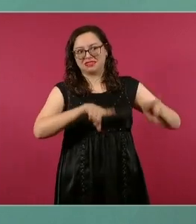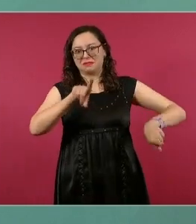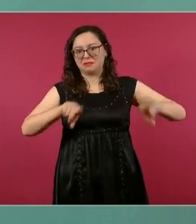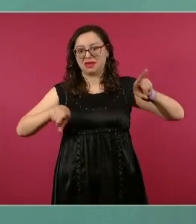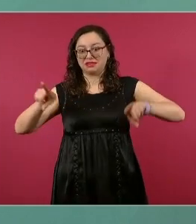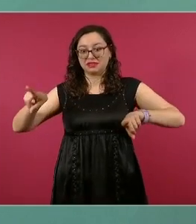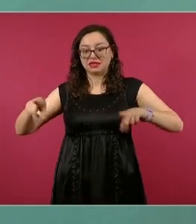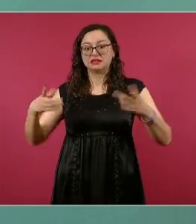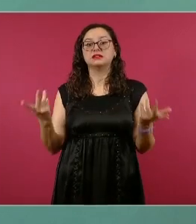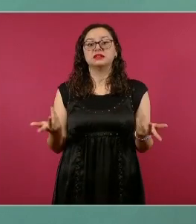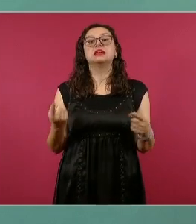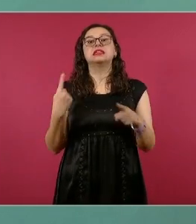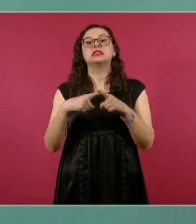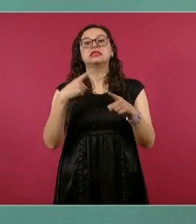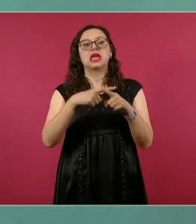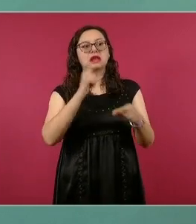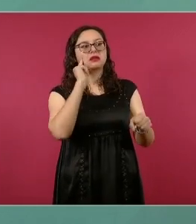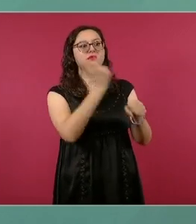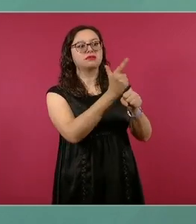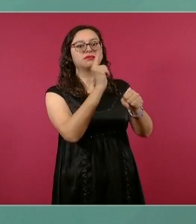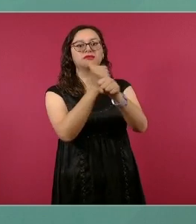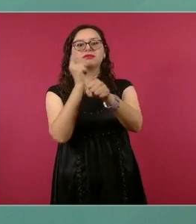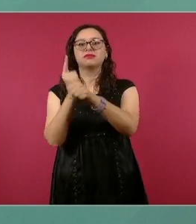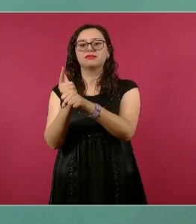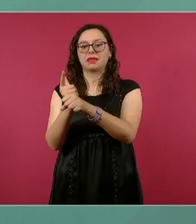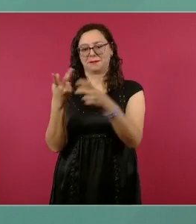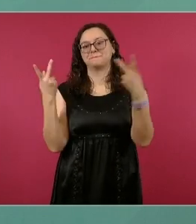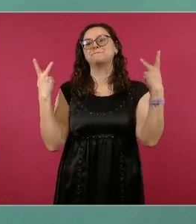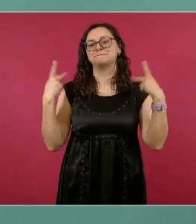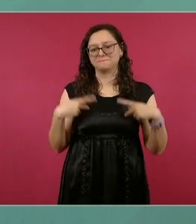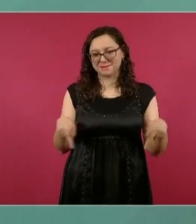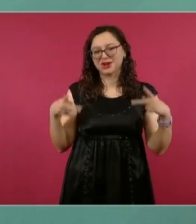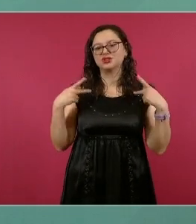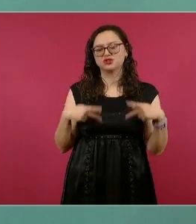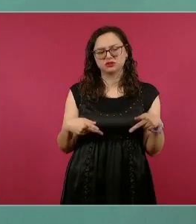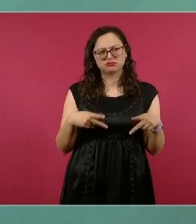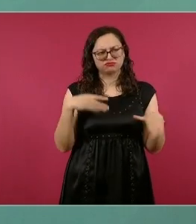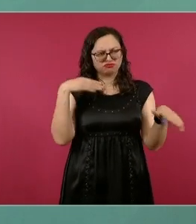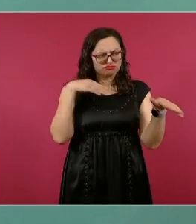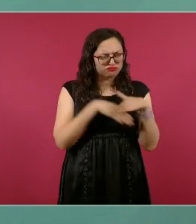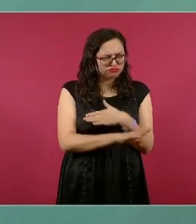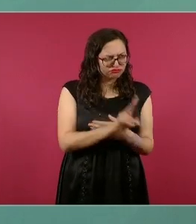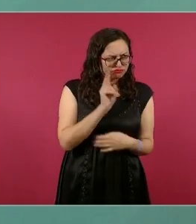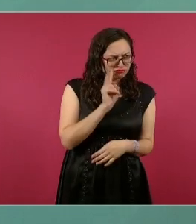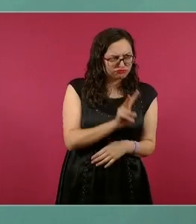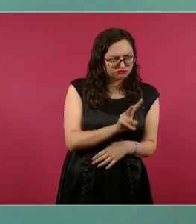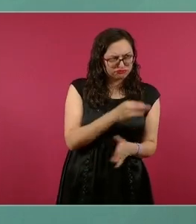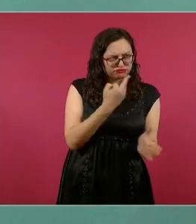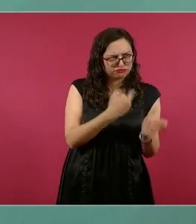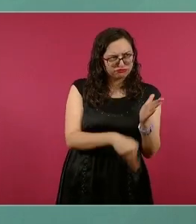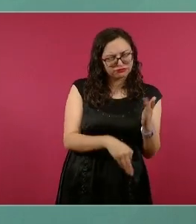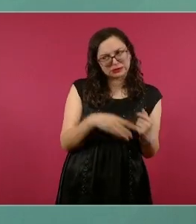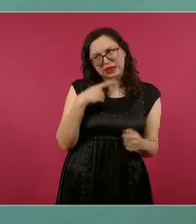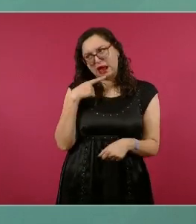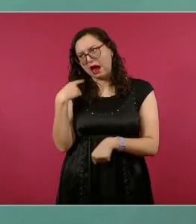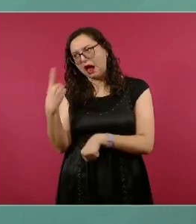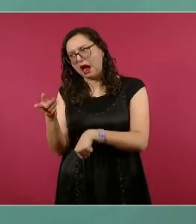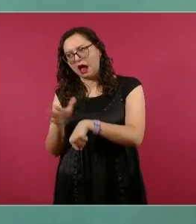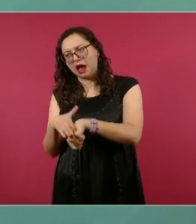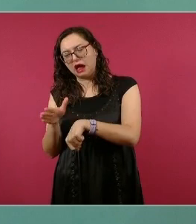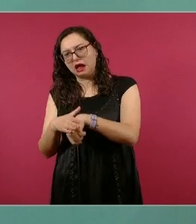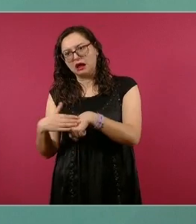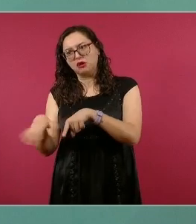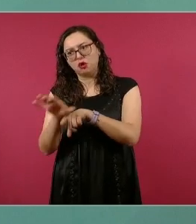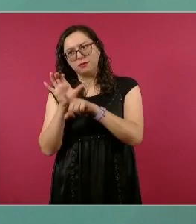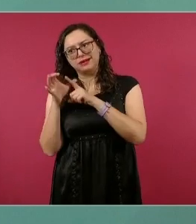en cada centro de salud y a través de este programa ubica perfectamente bien qué hace falta e invierte los recursos públicos que va